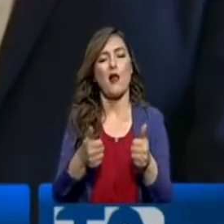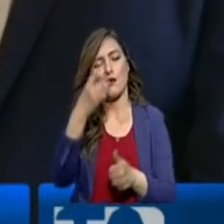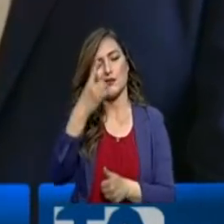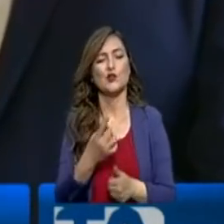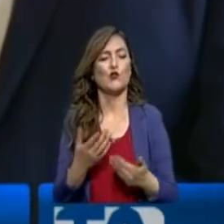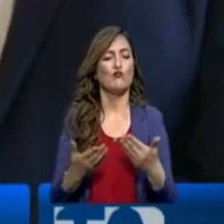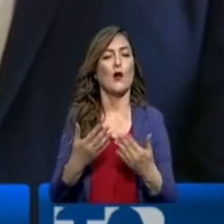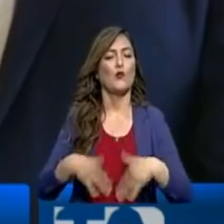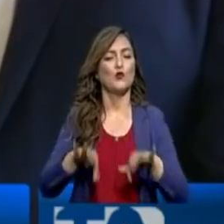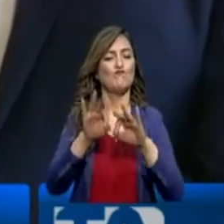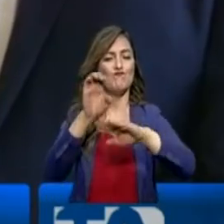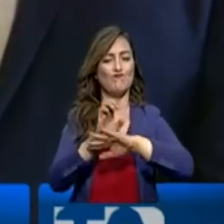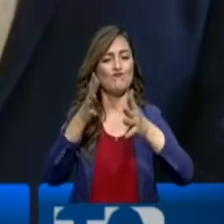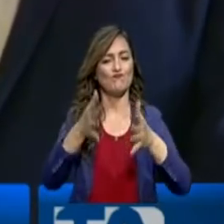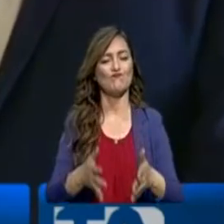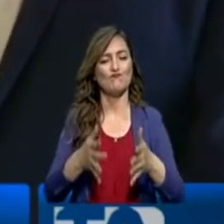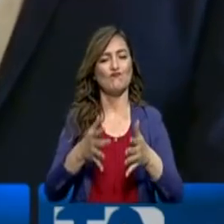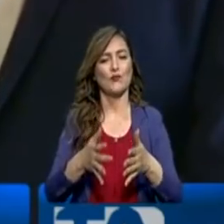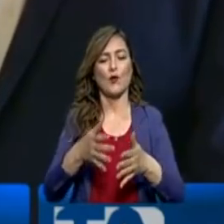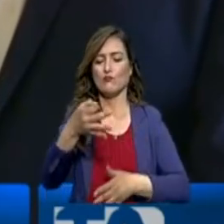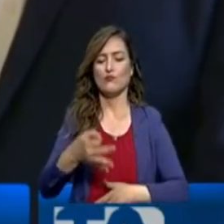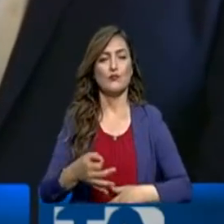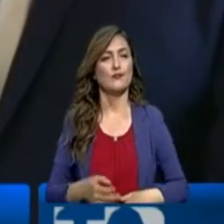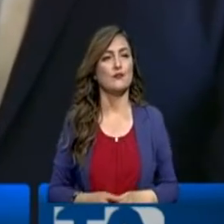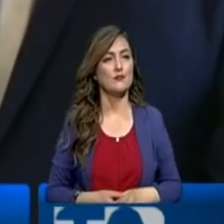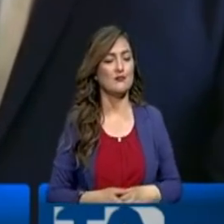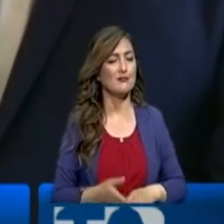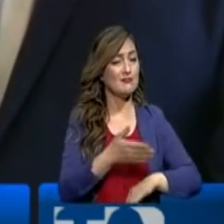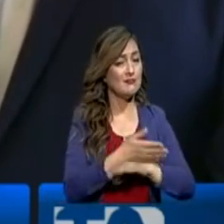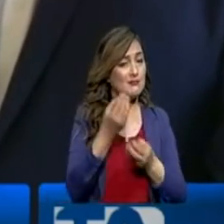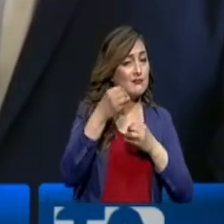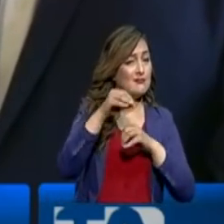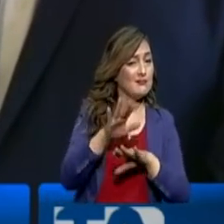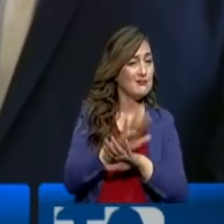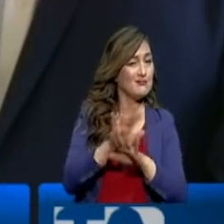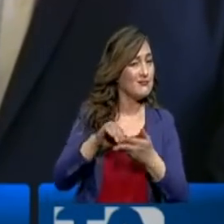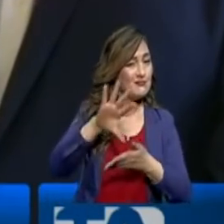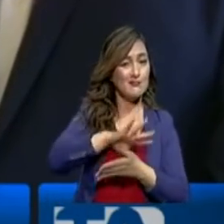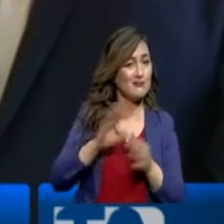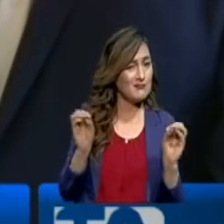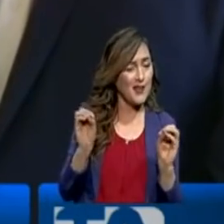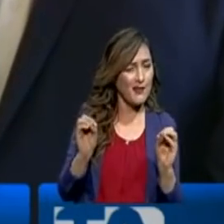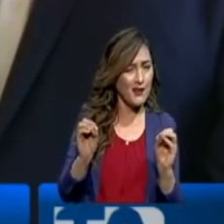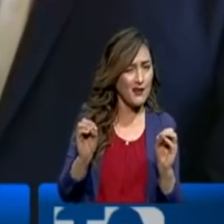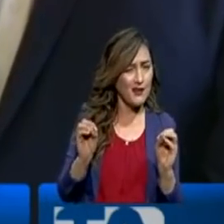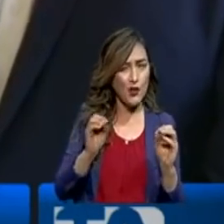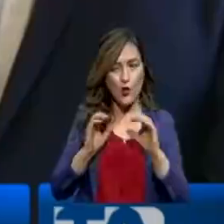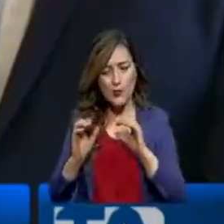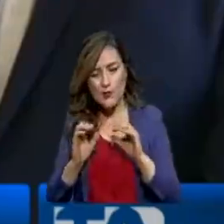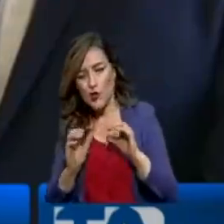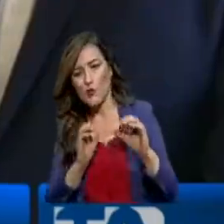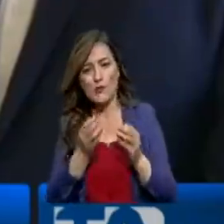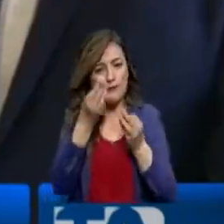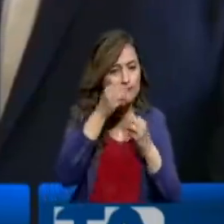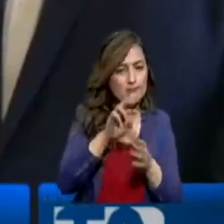tan importante para los ecuatorianos, pueda ser una realidad. ¿No se socializó antes de entregarlo a la Asamblea Nacional? Es decir, ¿no hubo estas